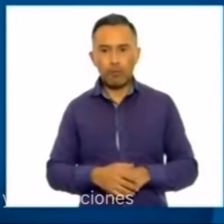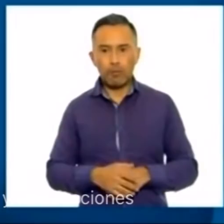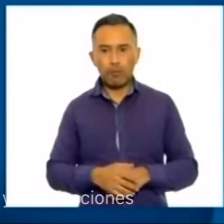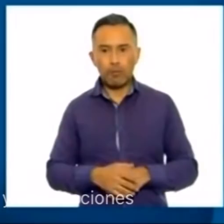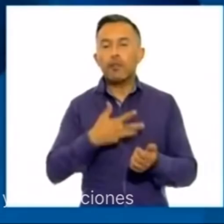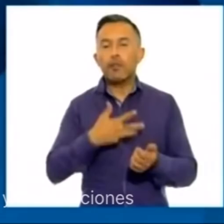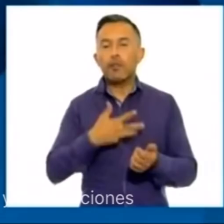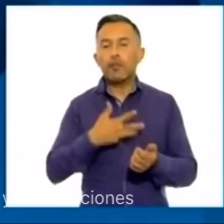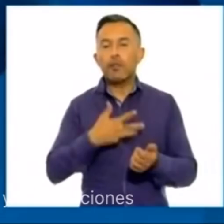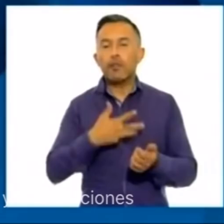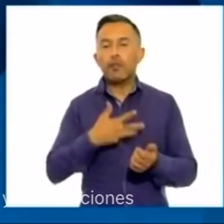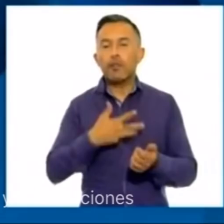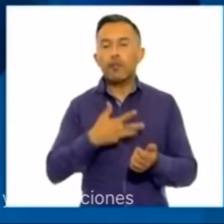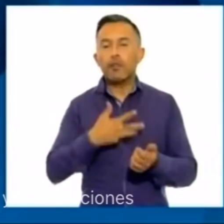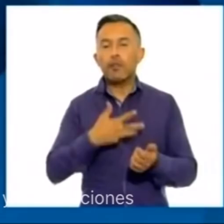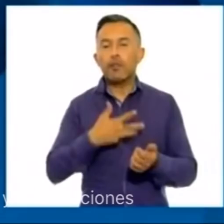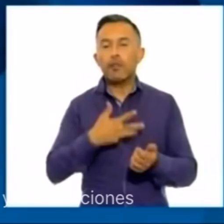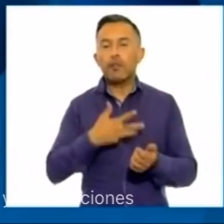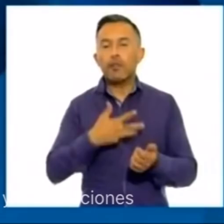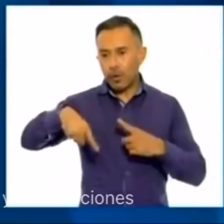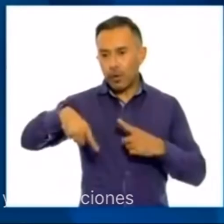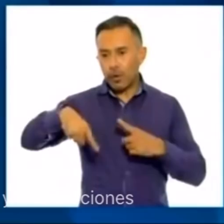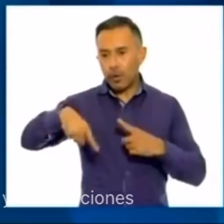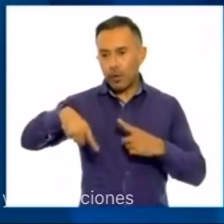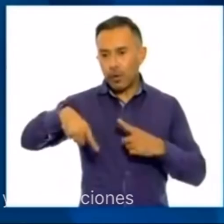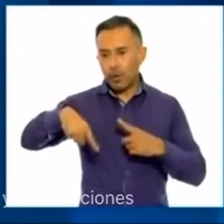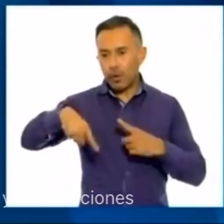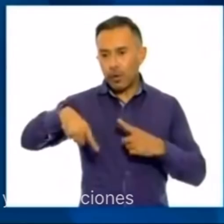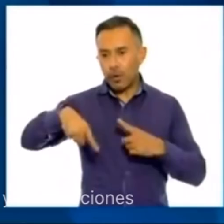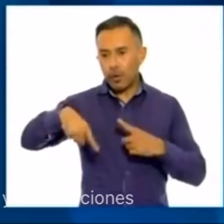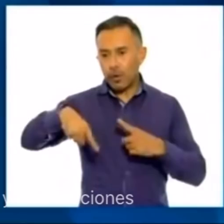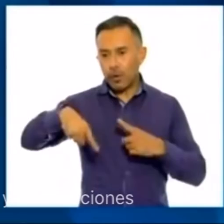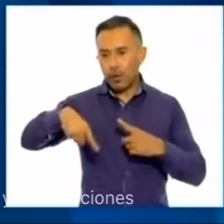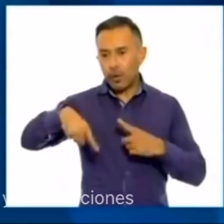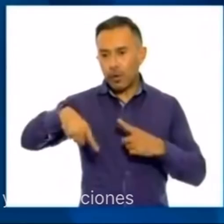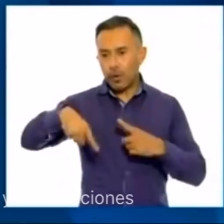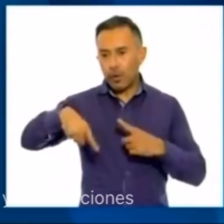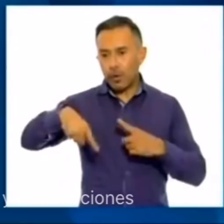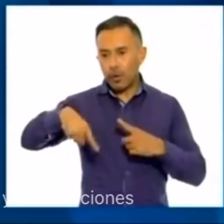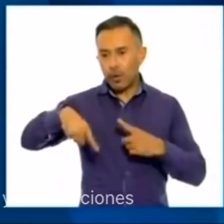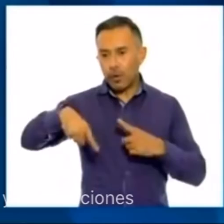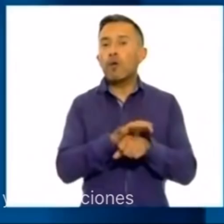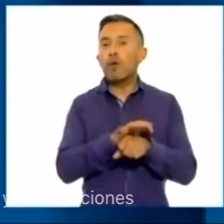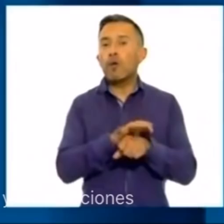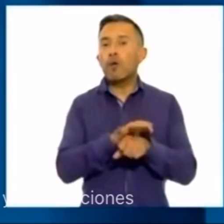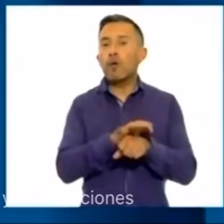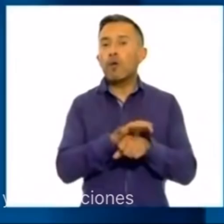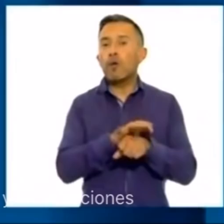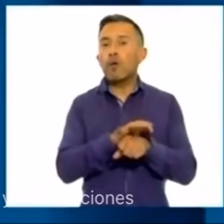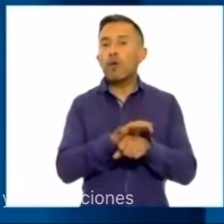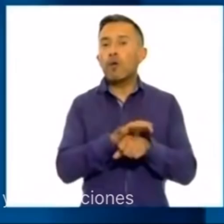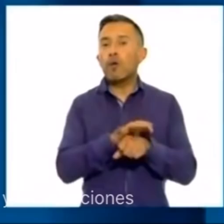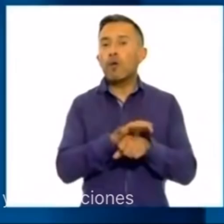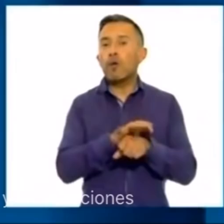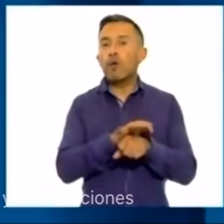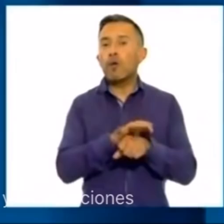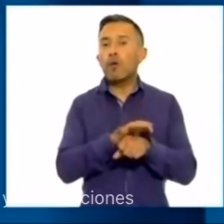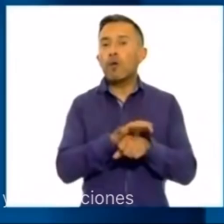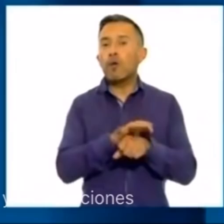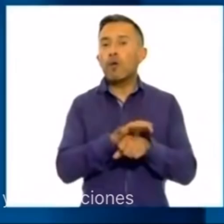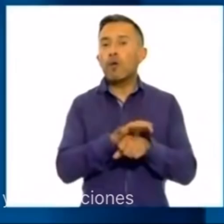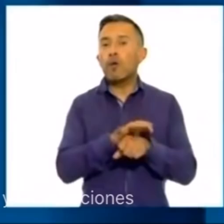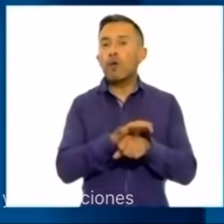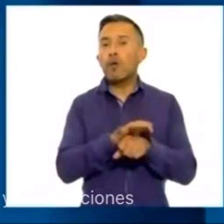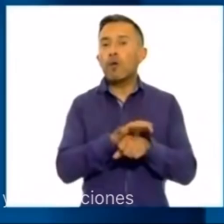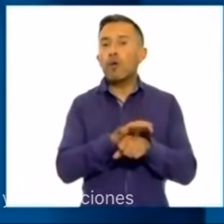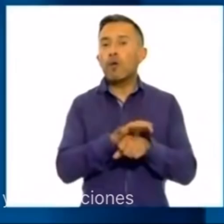dominios distintos del centro de la subunidad S para conocer una gran variedad de receptores de unión y entrada, dependiendo de la especie viral.